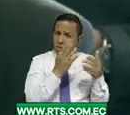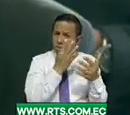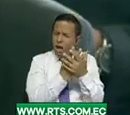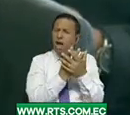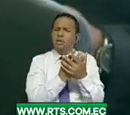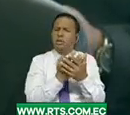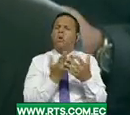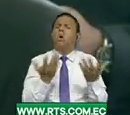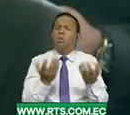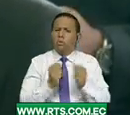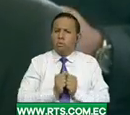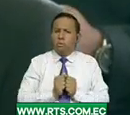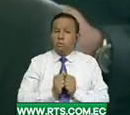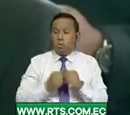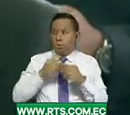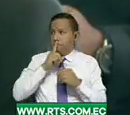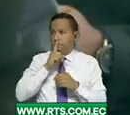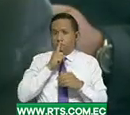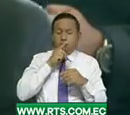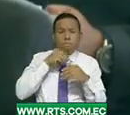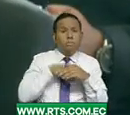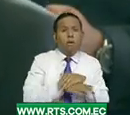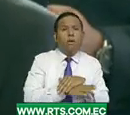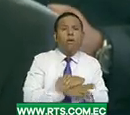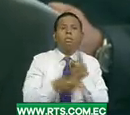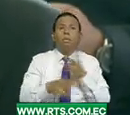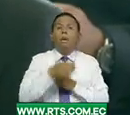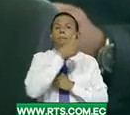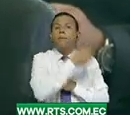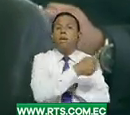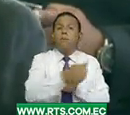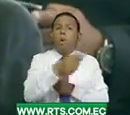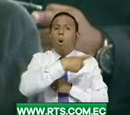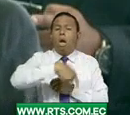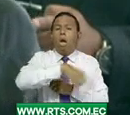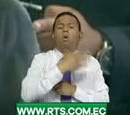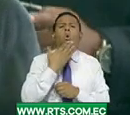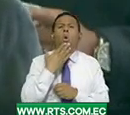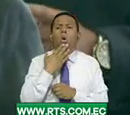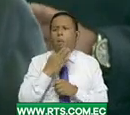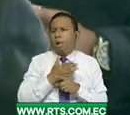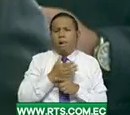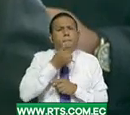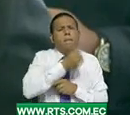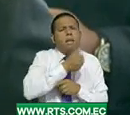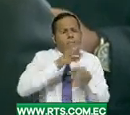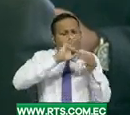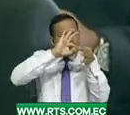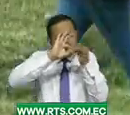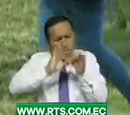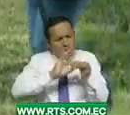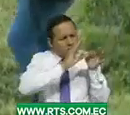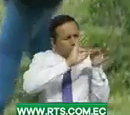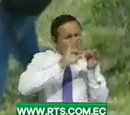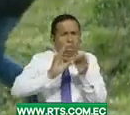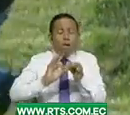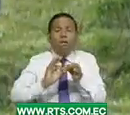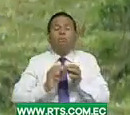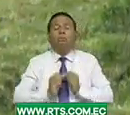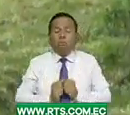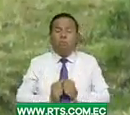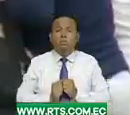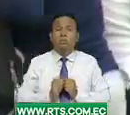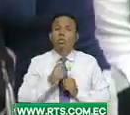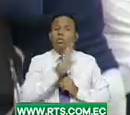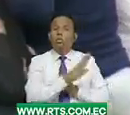les ingrese armas, fabrican sus propias armas adentro con todo instrumento metálico que encuentren al interior. Las familias de los reos de